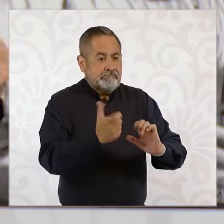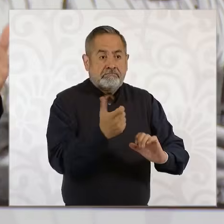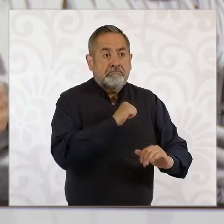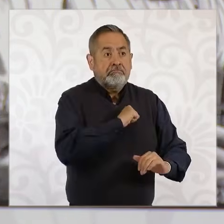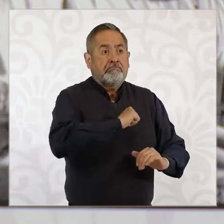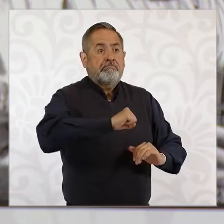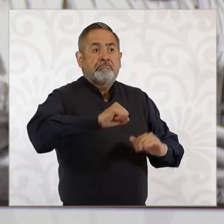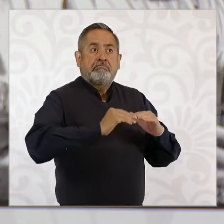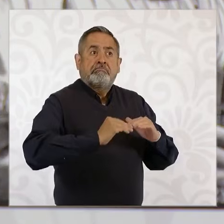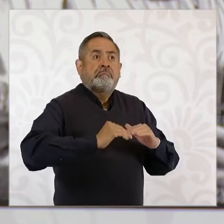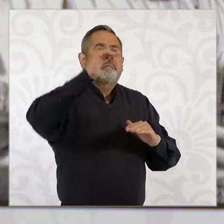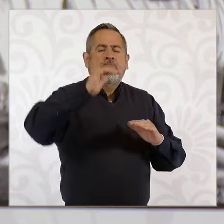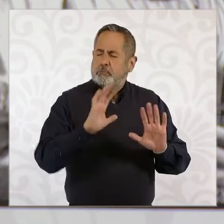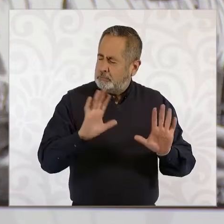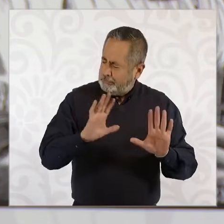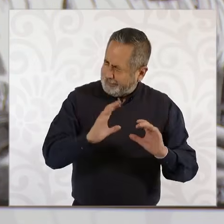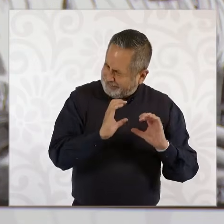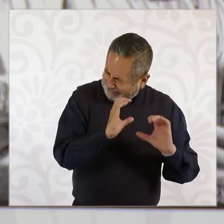inflación